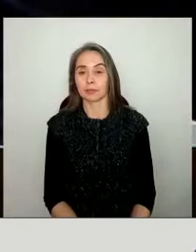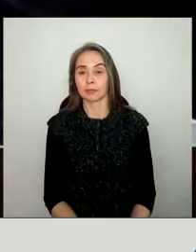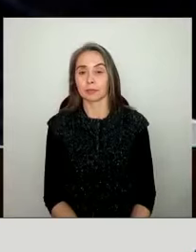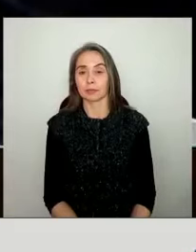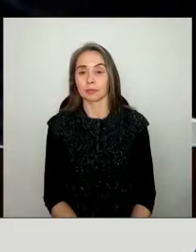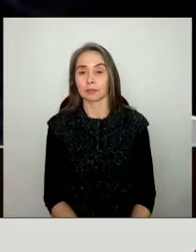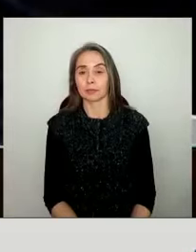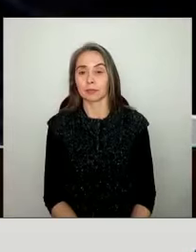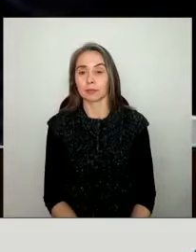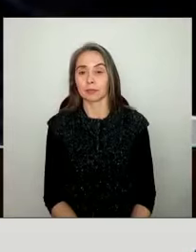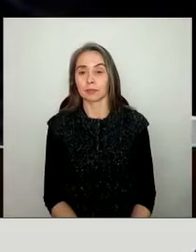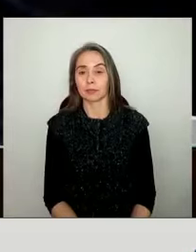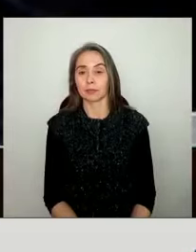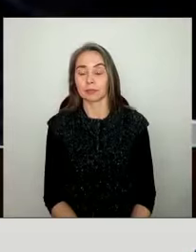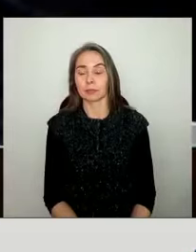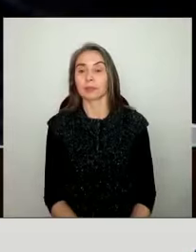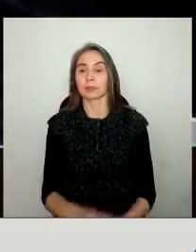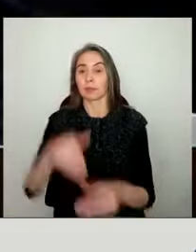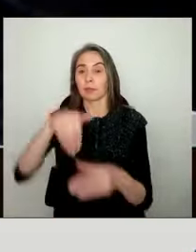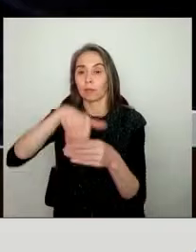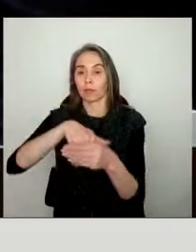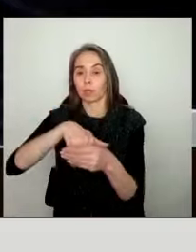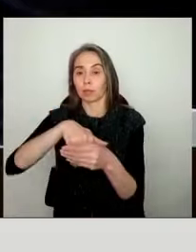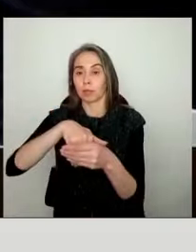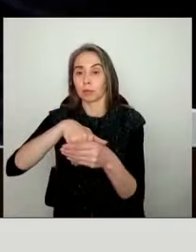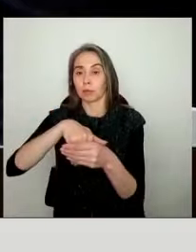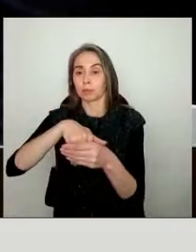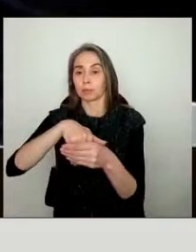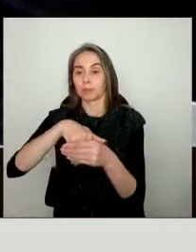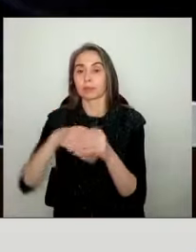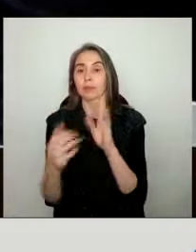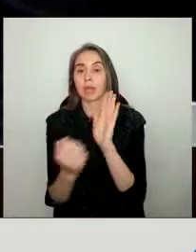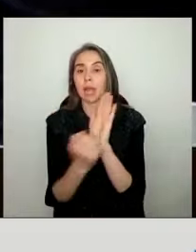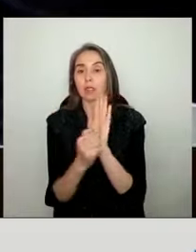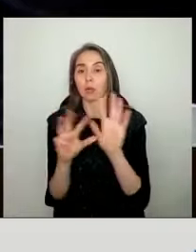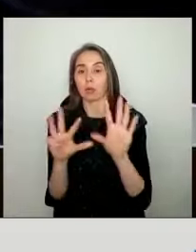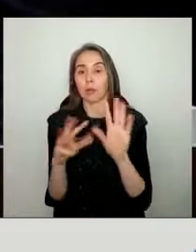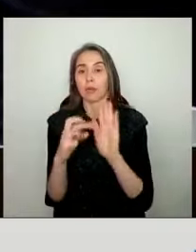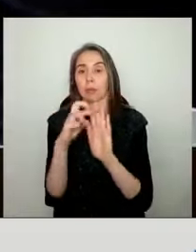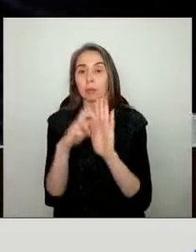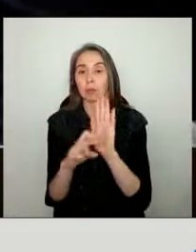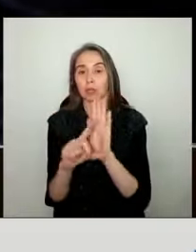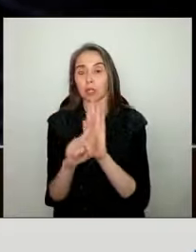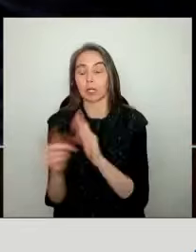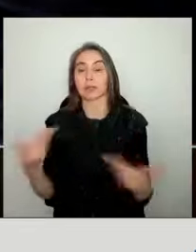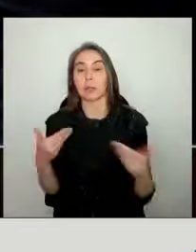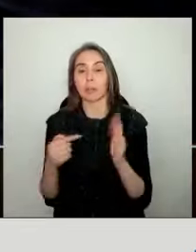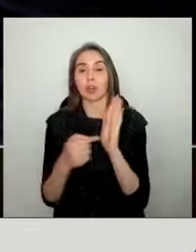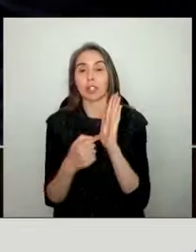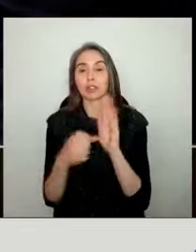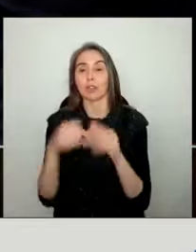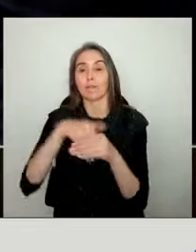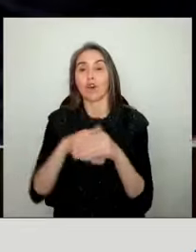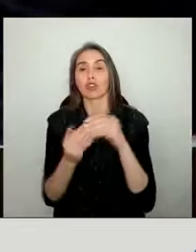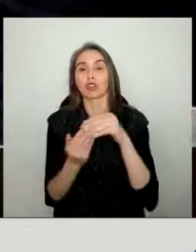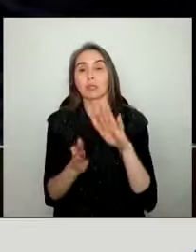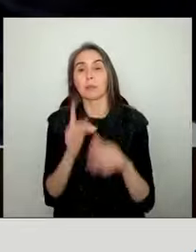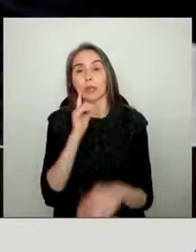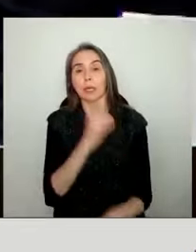rechazado en votación particular el artículo 9 del proyecto cuya votación separada ha sido solicit